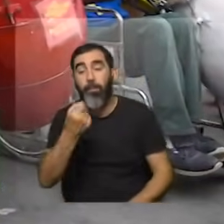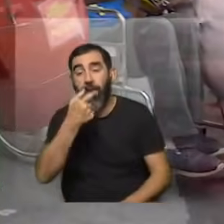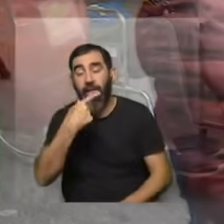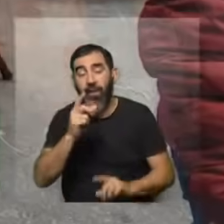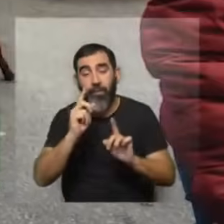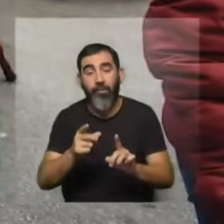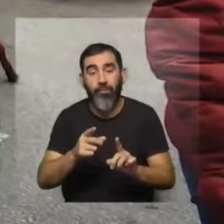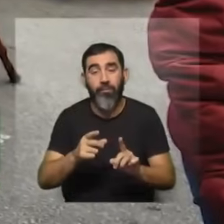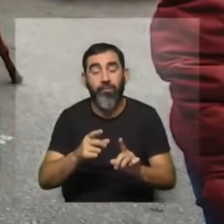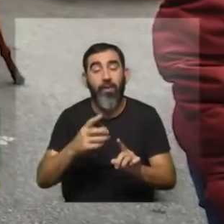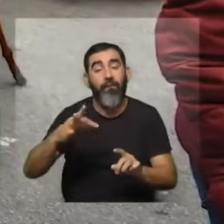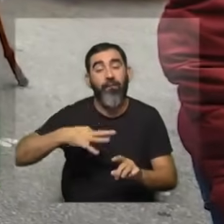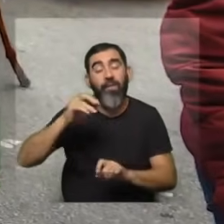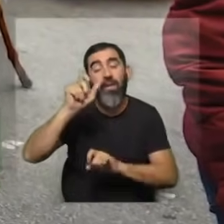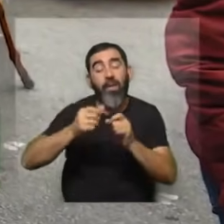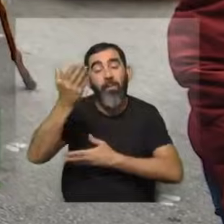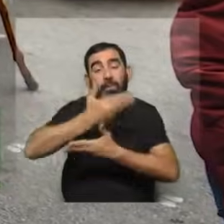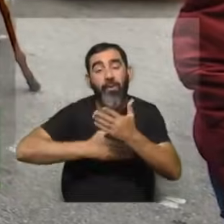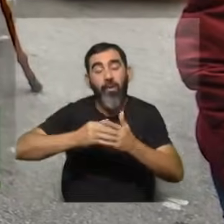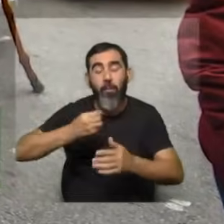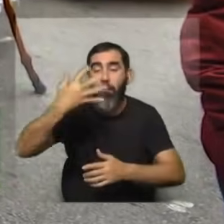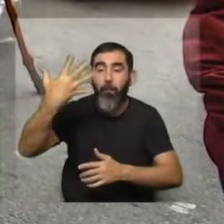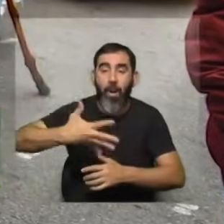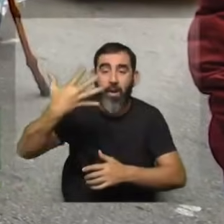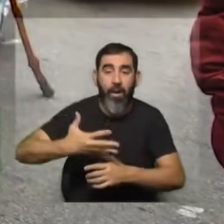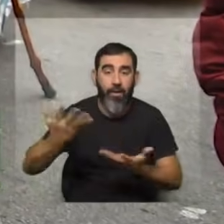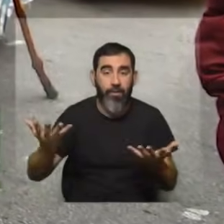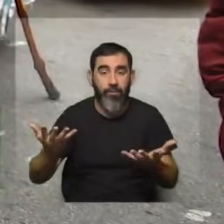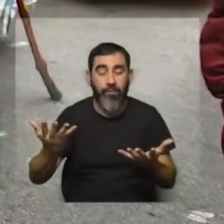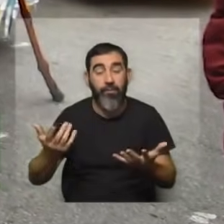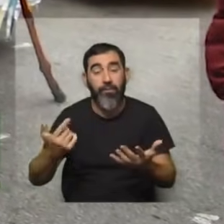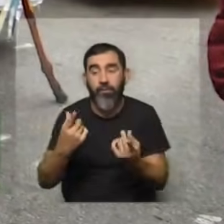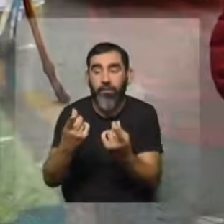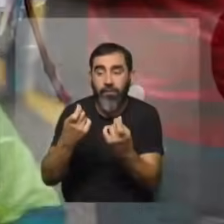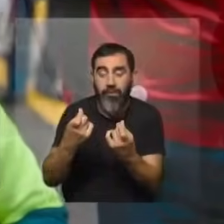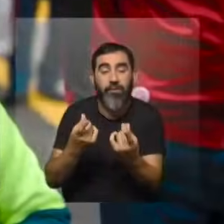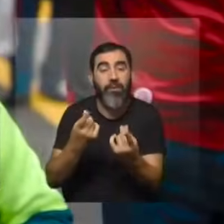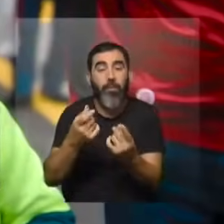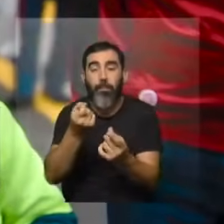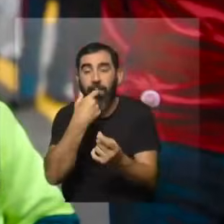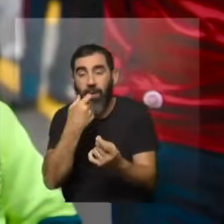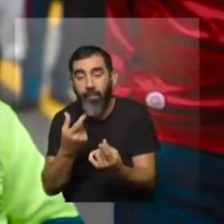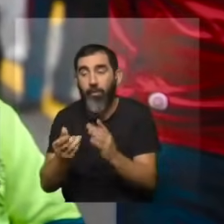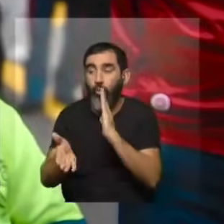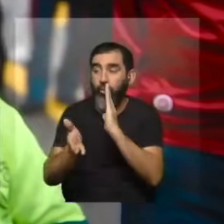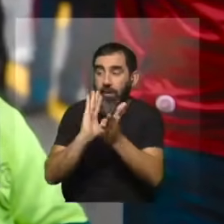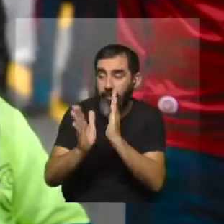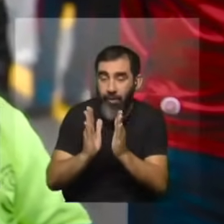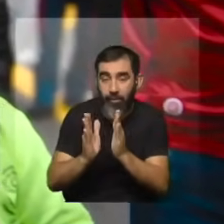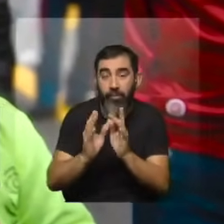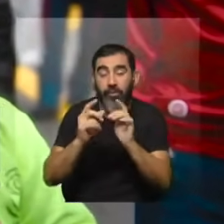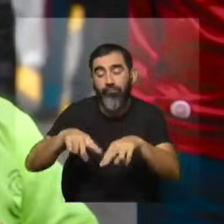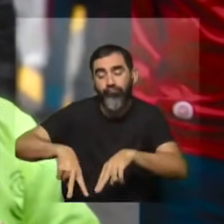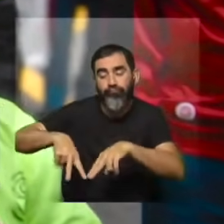La vida de las personas con discapacidad es más cara, esto que dice Ronnie, ¿no? Nosotros necesitamos acceder a ciertas medicaciones, a ciertos tratamientos, a ciertos